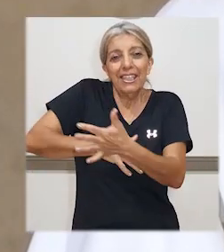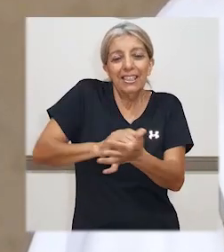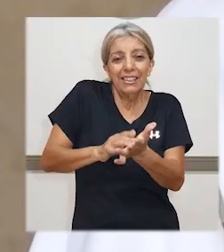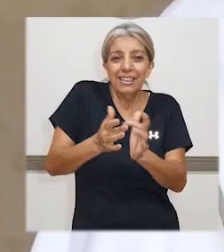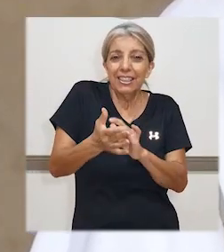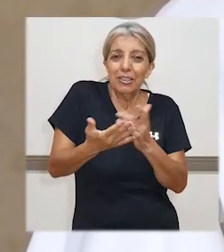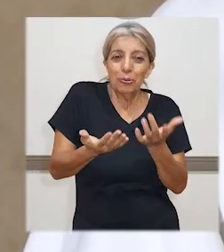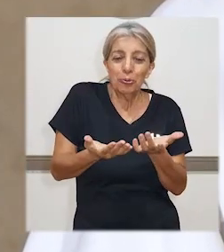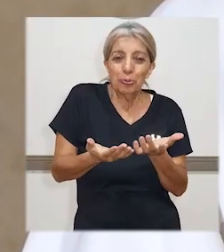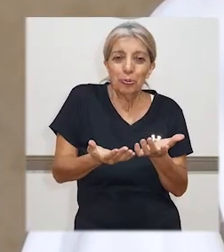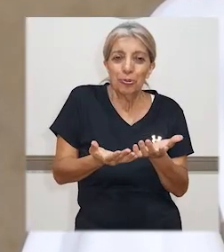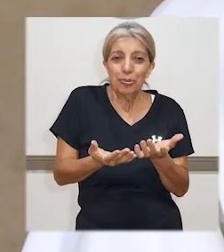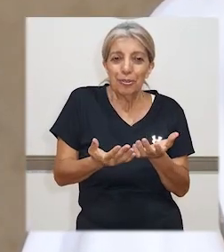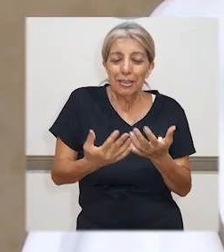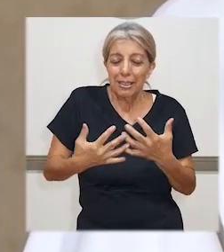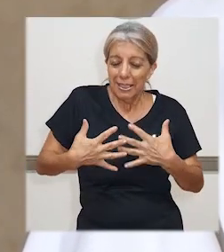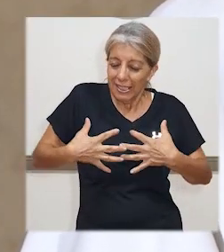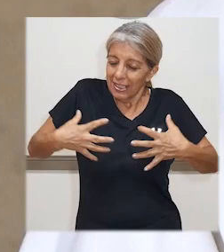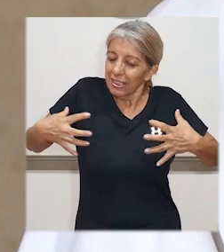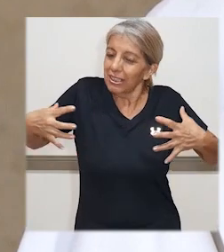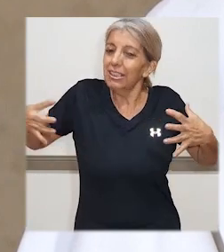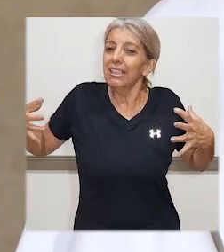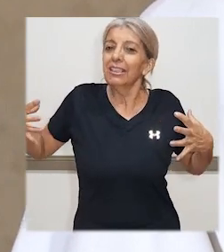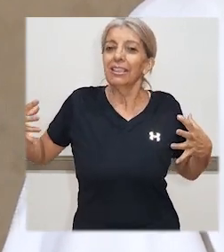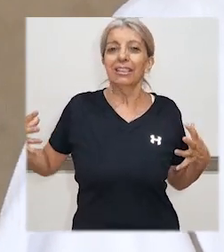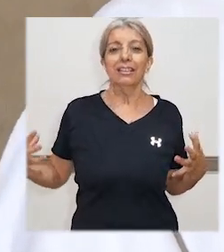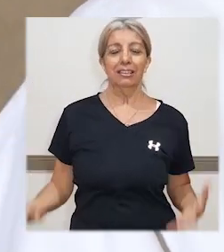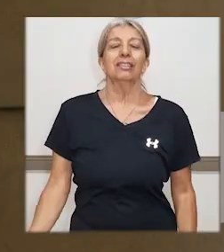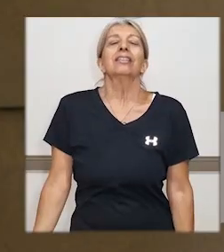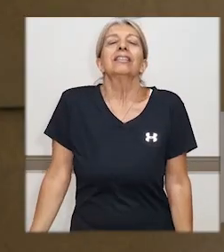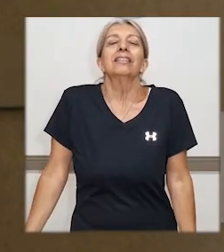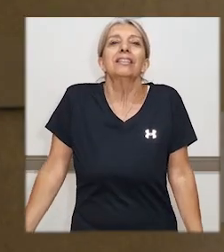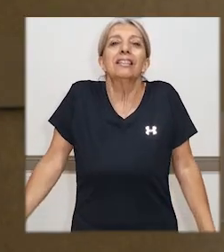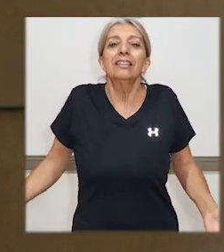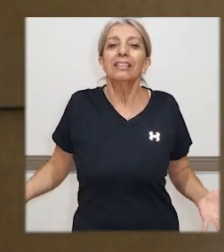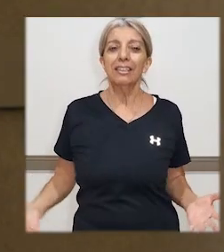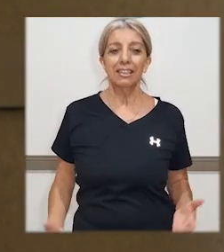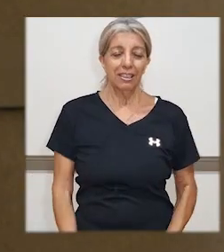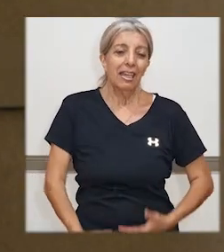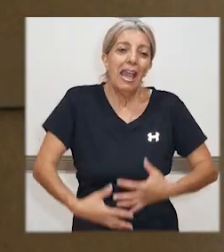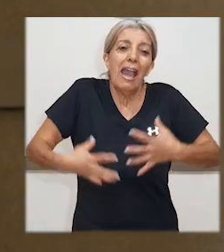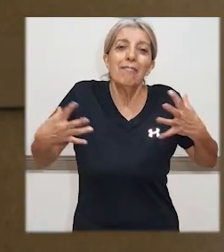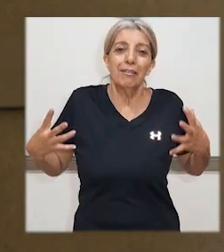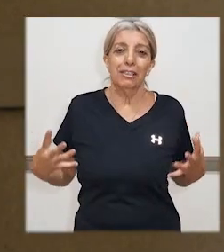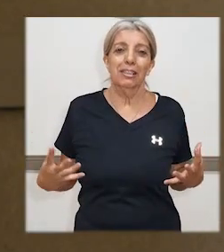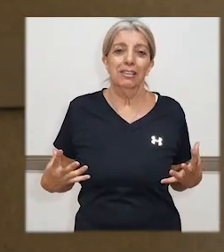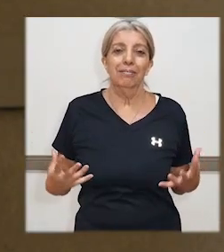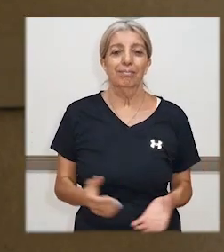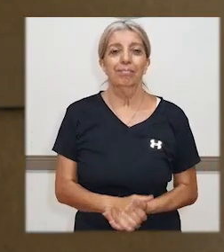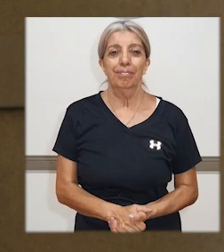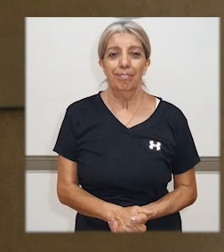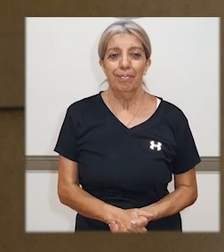restrinjas, alarga tus cuerdas, refuerza tus estacas. Es una imagen hermosa también para pensar